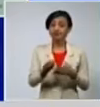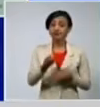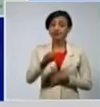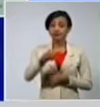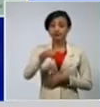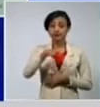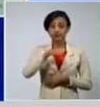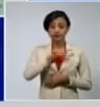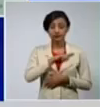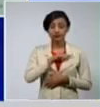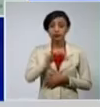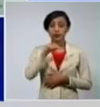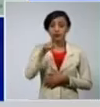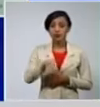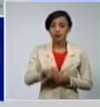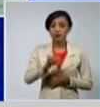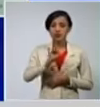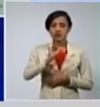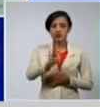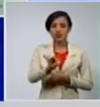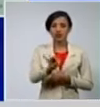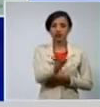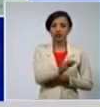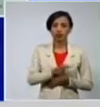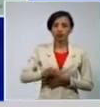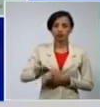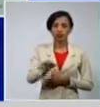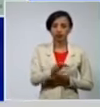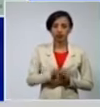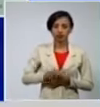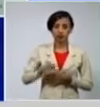tiene casos en 7 de sus 9 municipios.